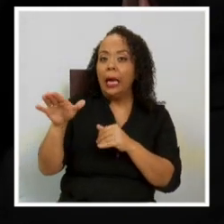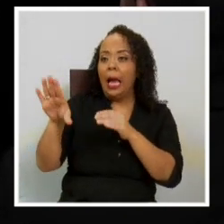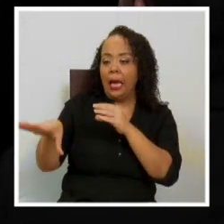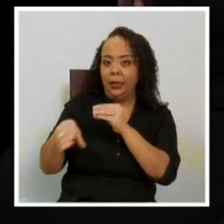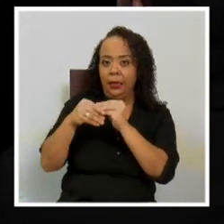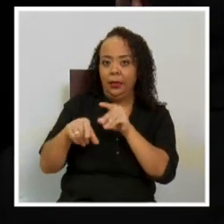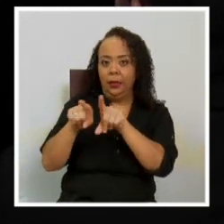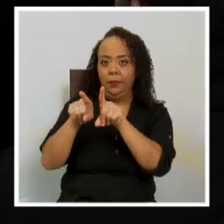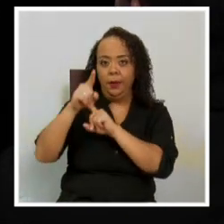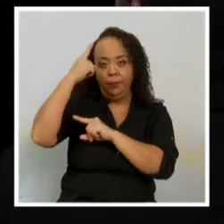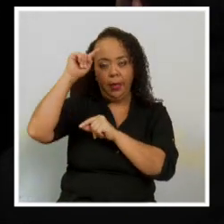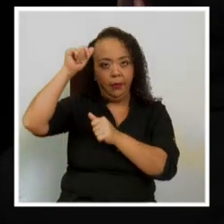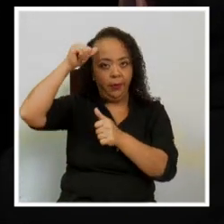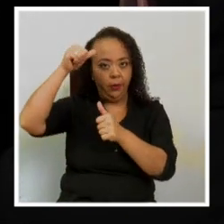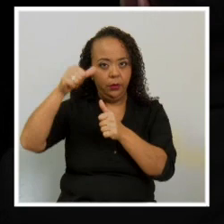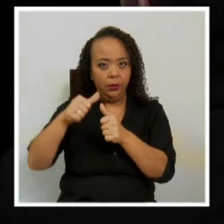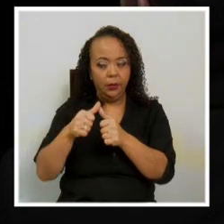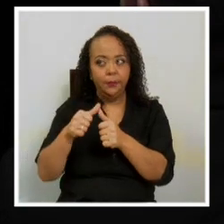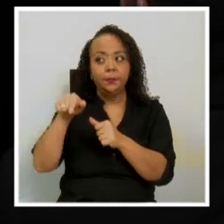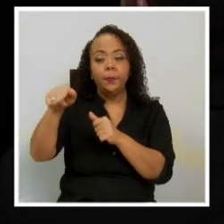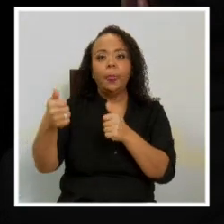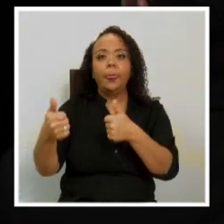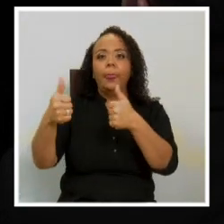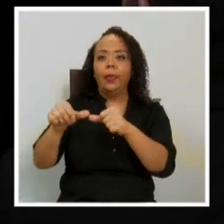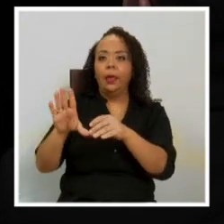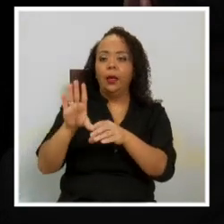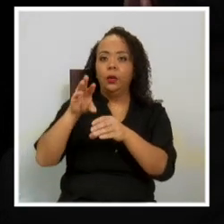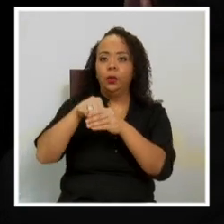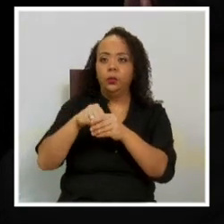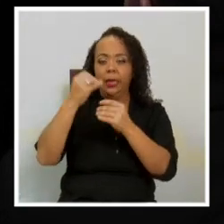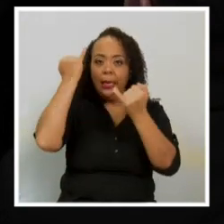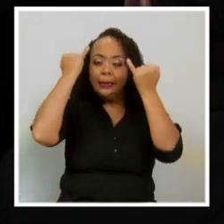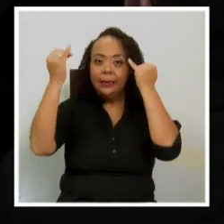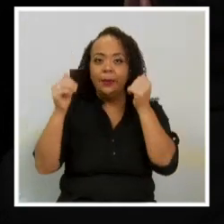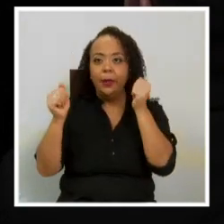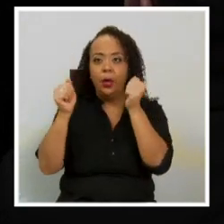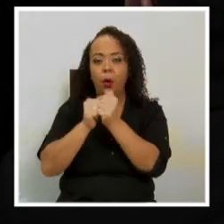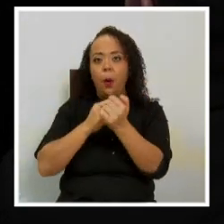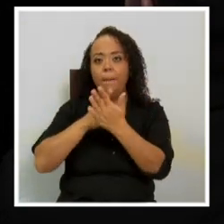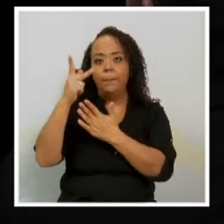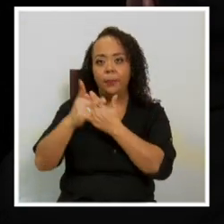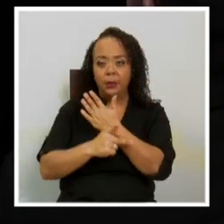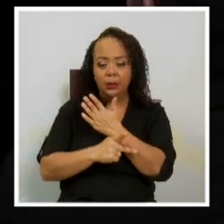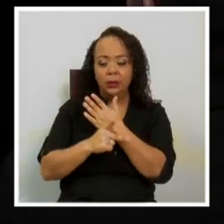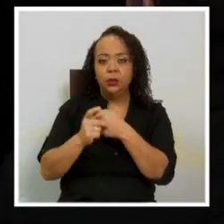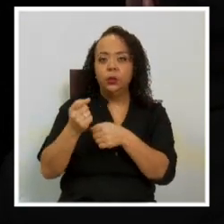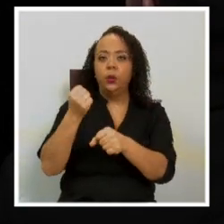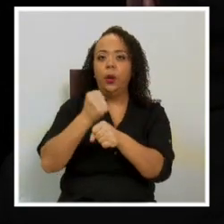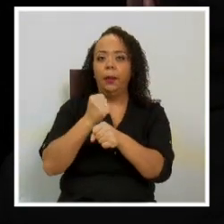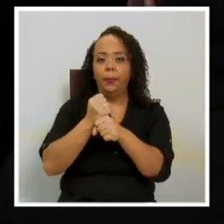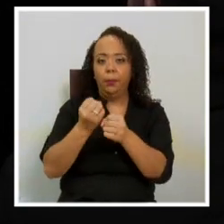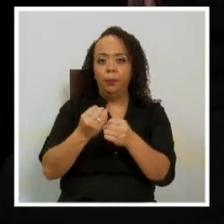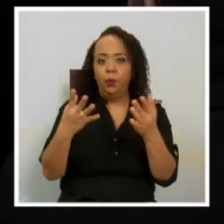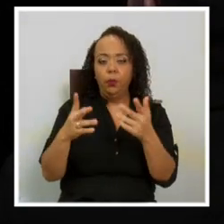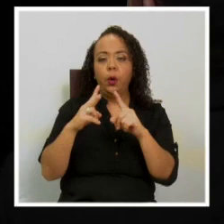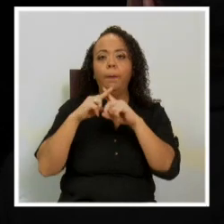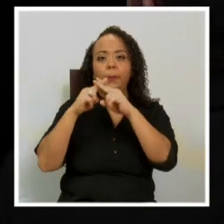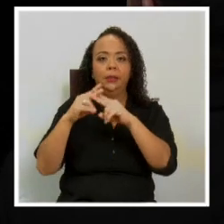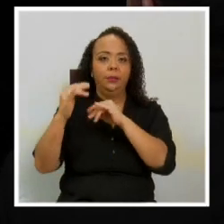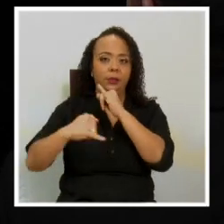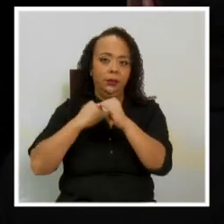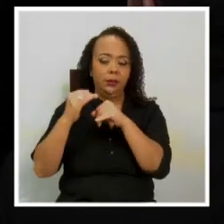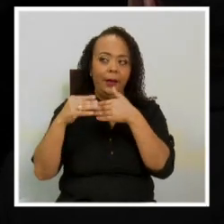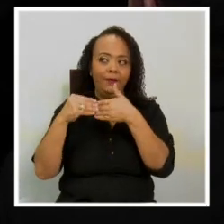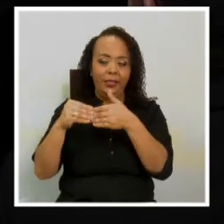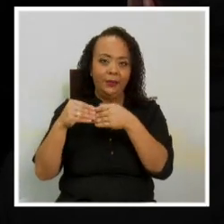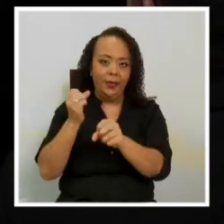agregar para recordar que este acuerdo incluye iniciativas como proyectos sobre empleo público, huelgas, eurobono, teletrabajo,